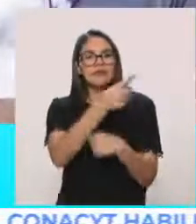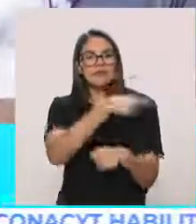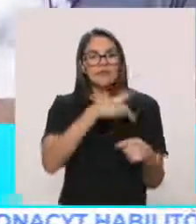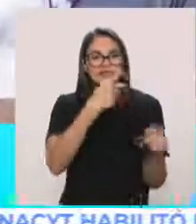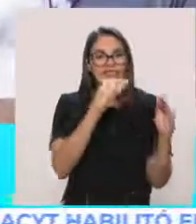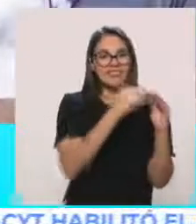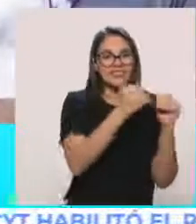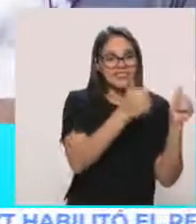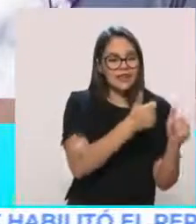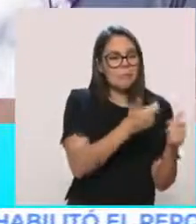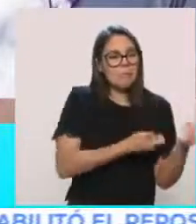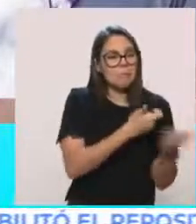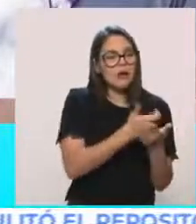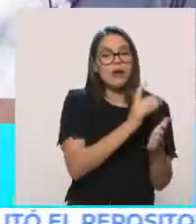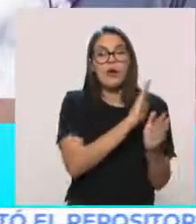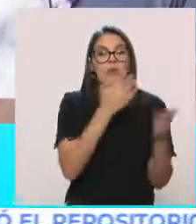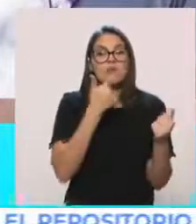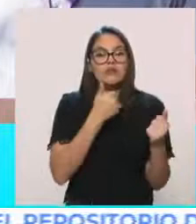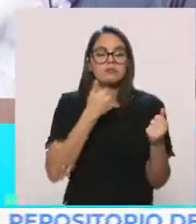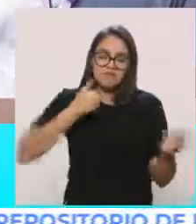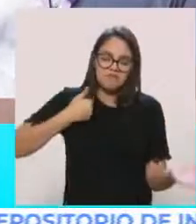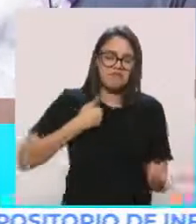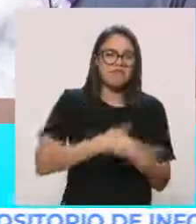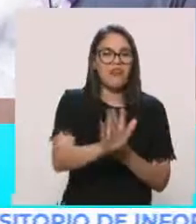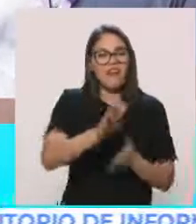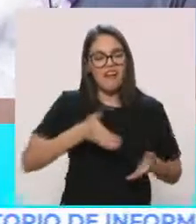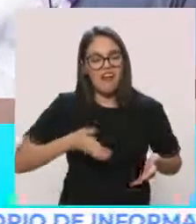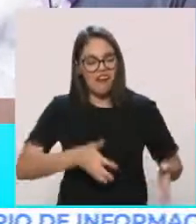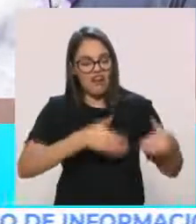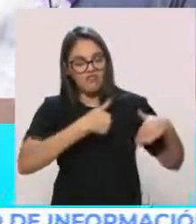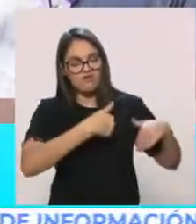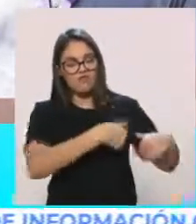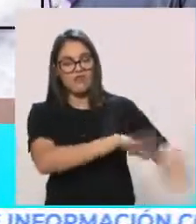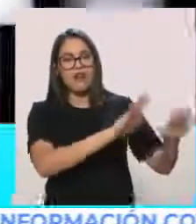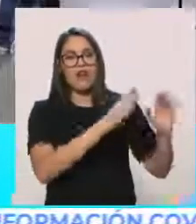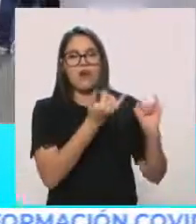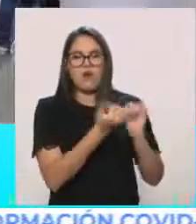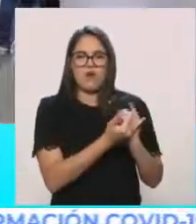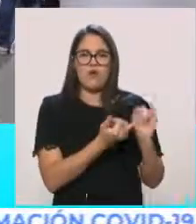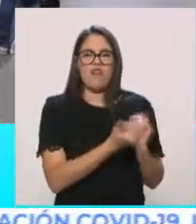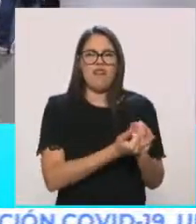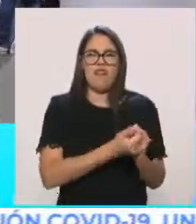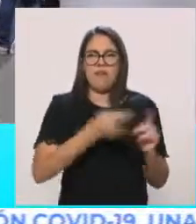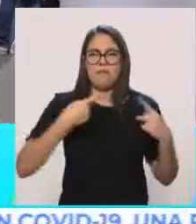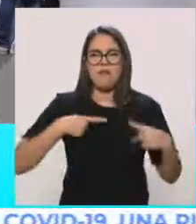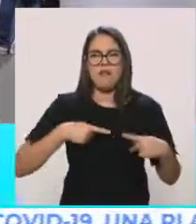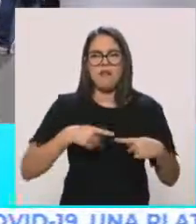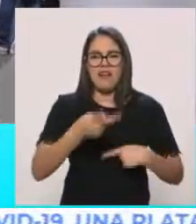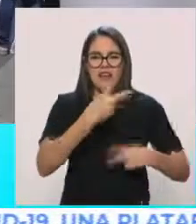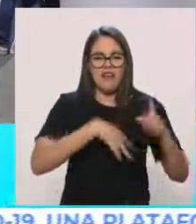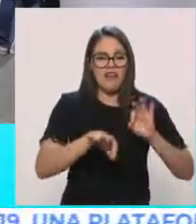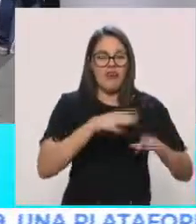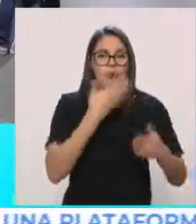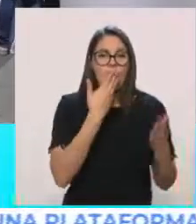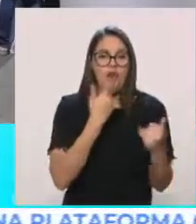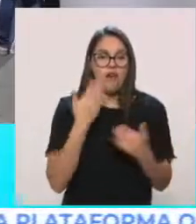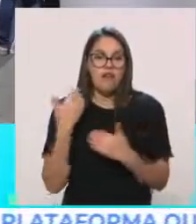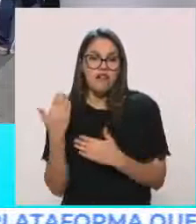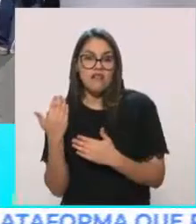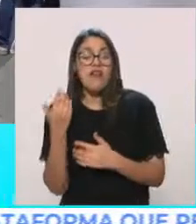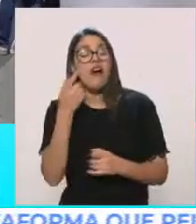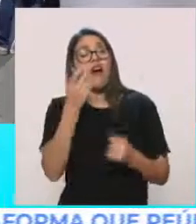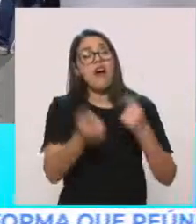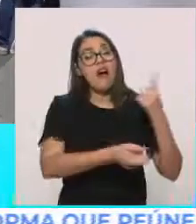calle, aparte de que económicamente también fueron afectadas porque disminuyó la clientela. Algunas de ellas